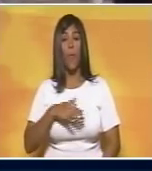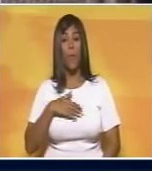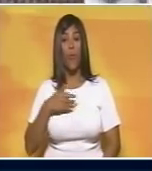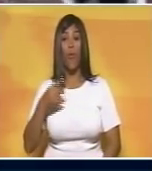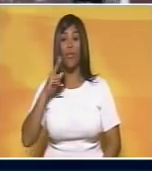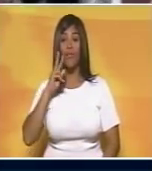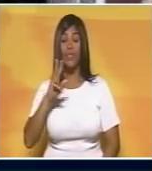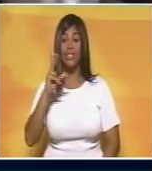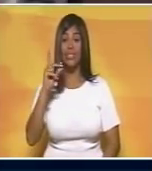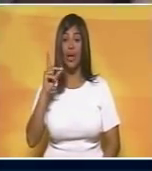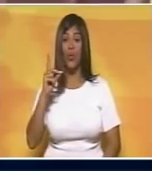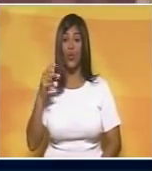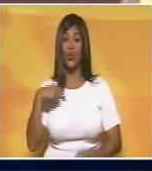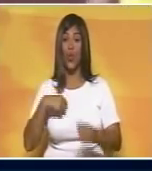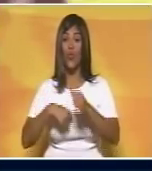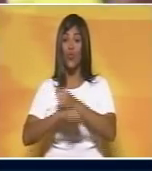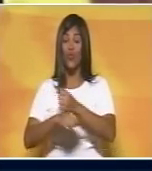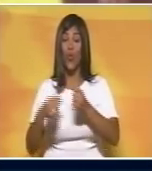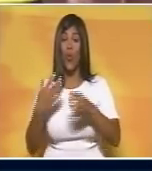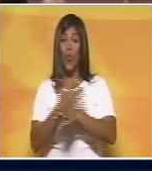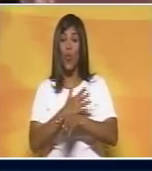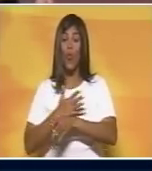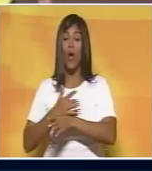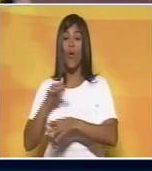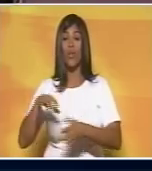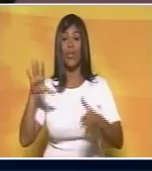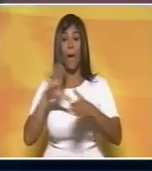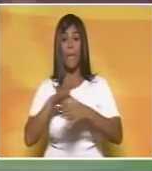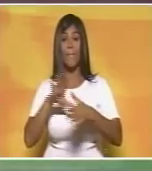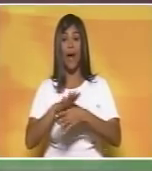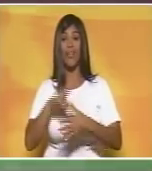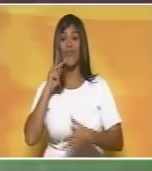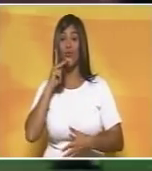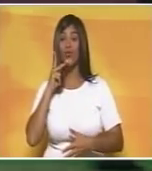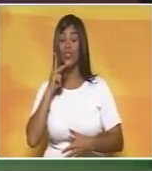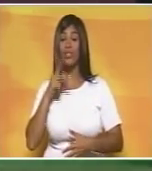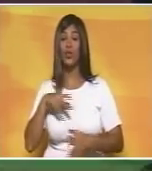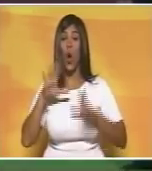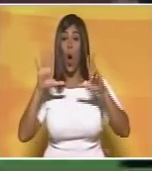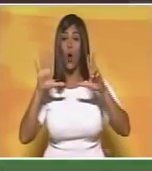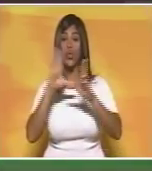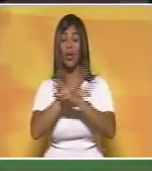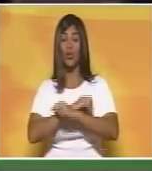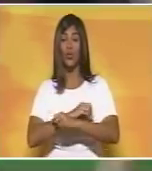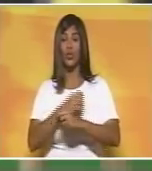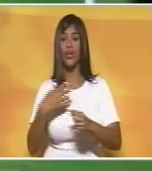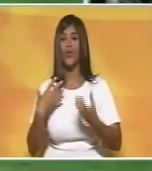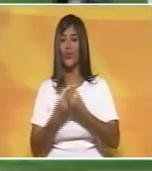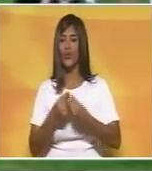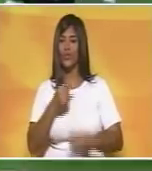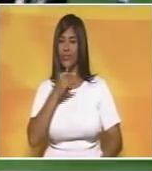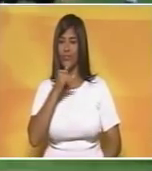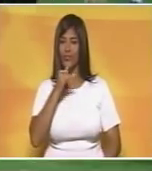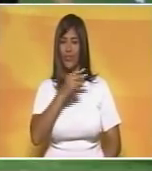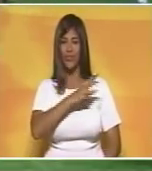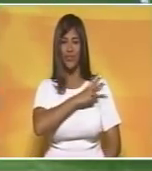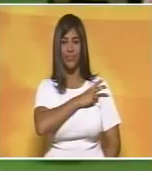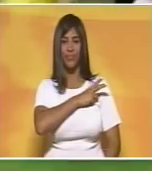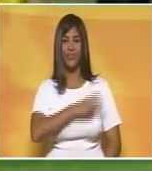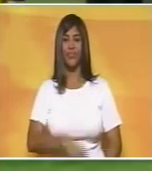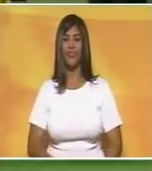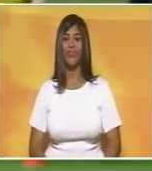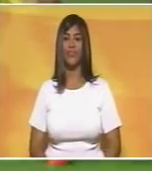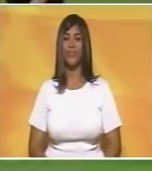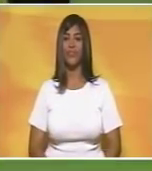disfrutar la segunda presentación de nuestra selección nacional este martes desde las 8 de la noche junto al equipo campeón de